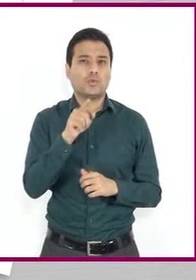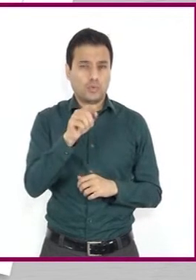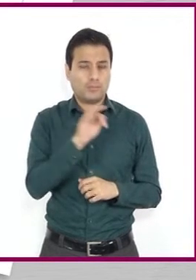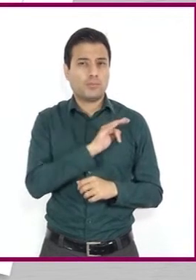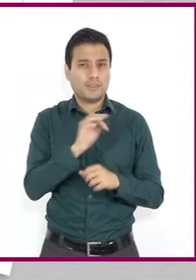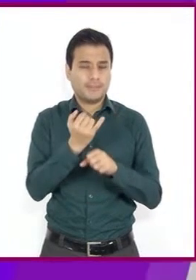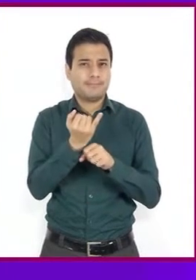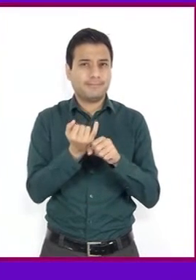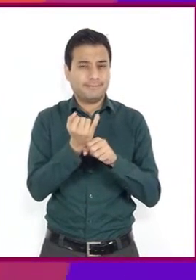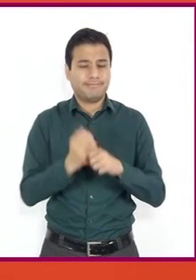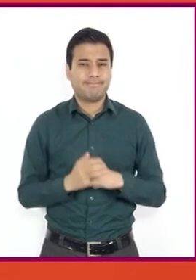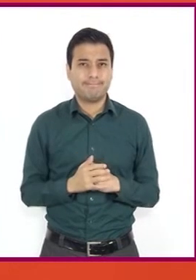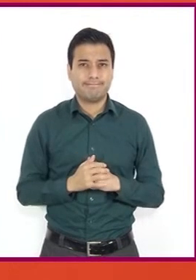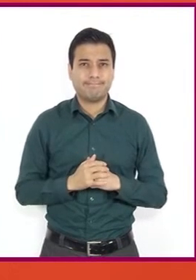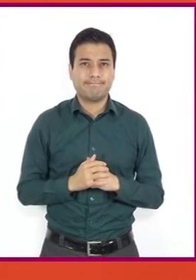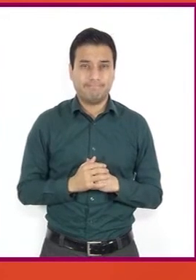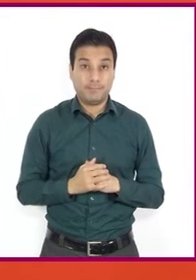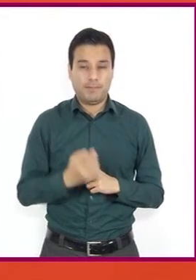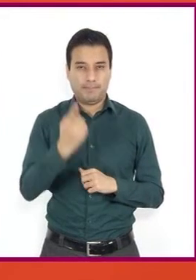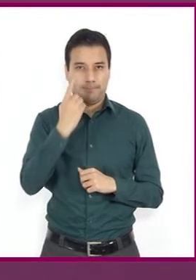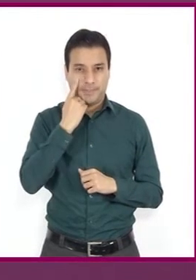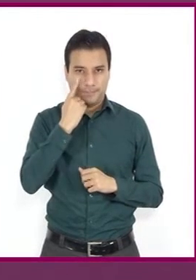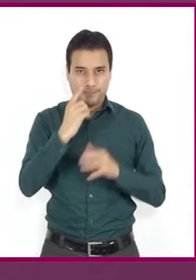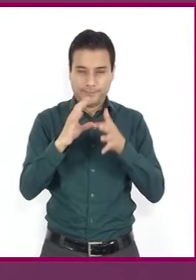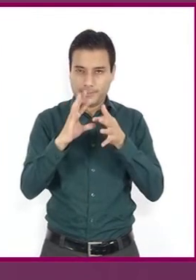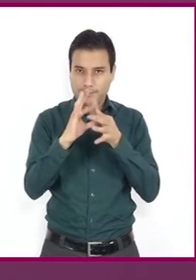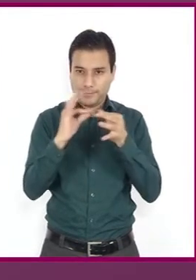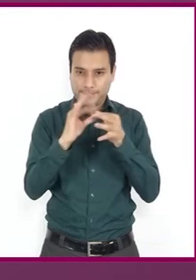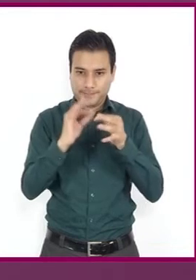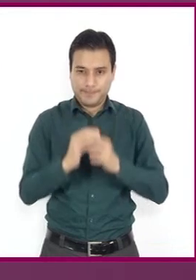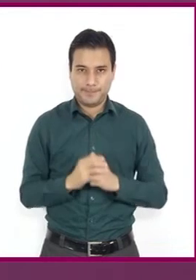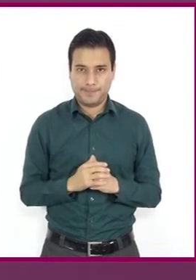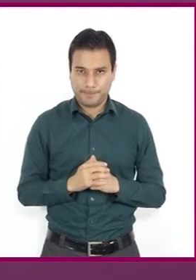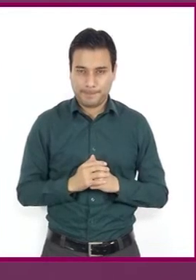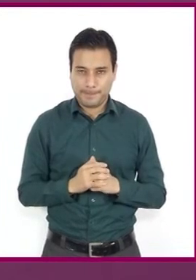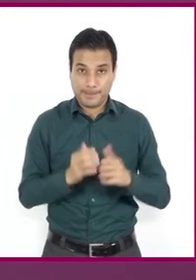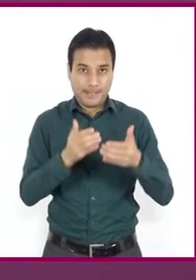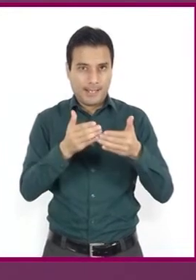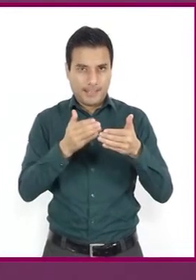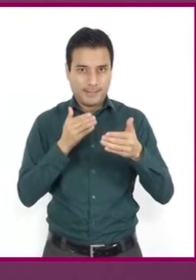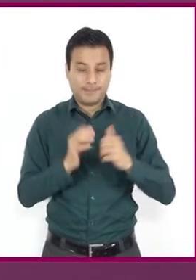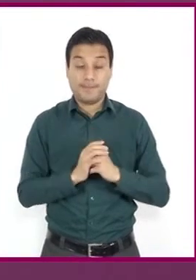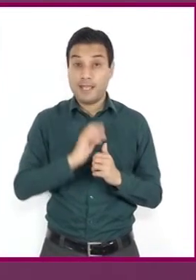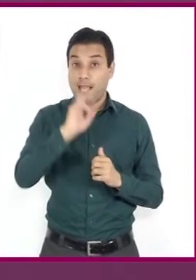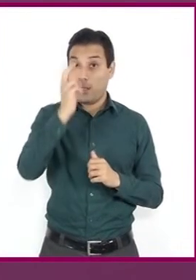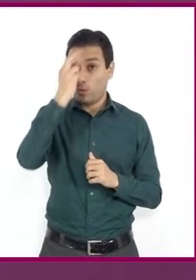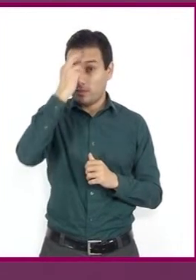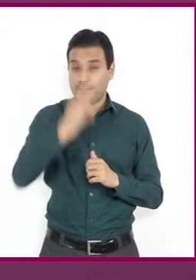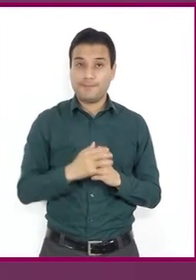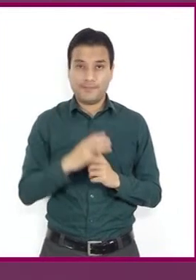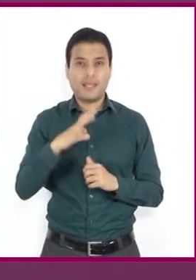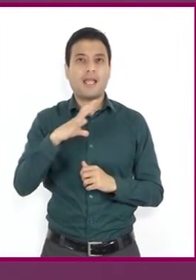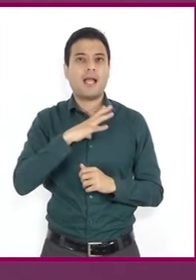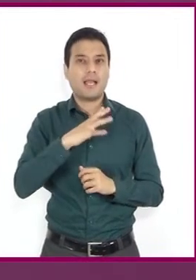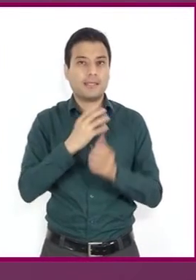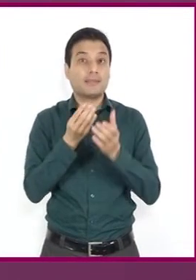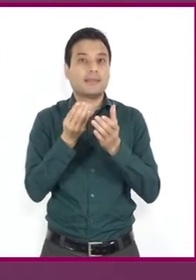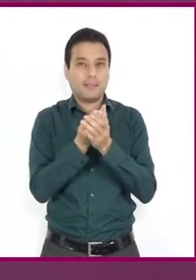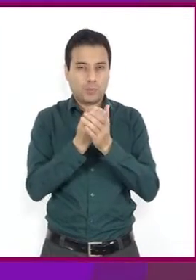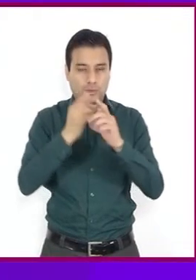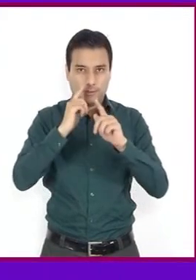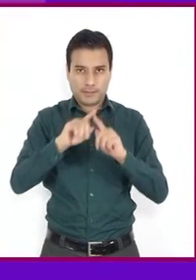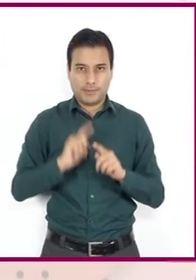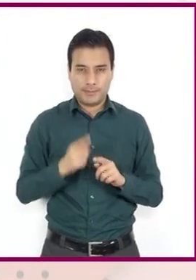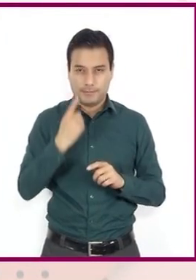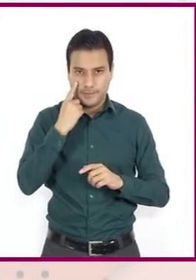necesitamos. Antes de continuar con la explicación de las fuentes literarias, recordemos los tipos de fuentes que